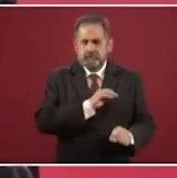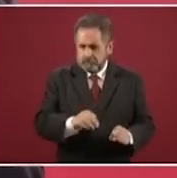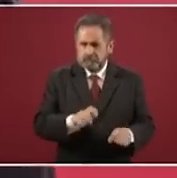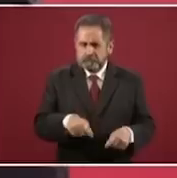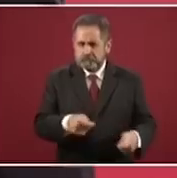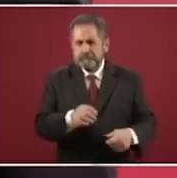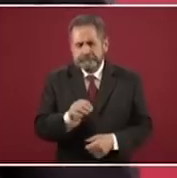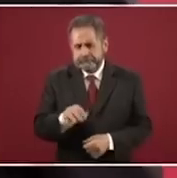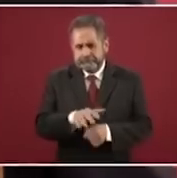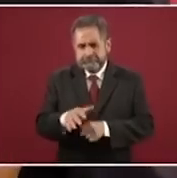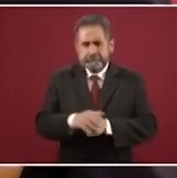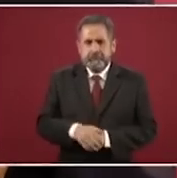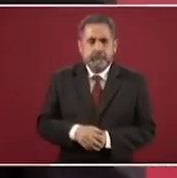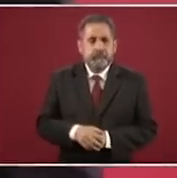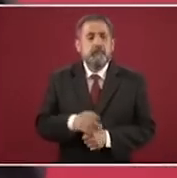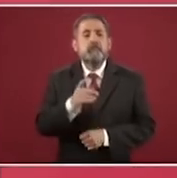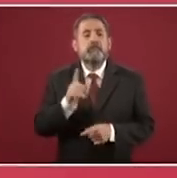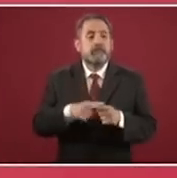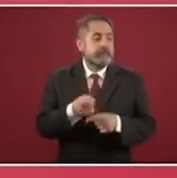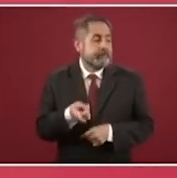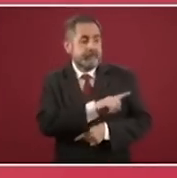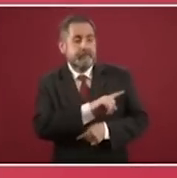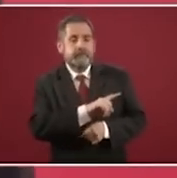porque no hay contratismo.